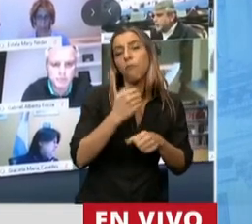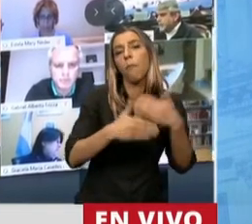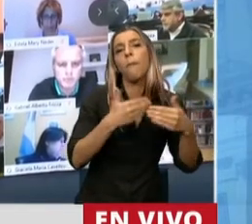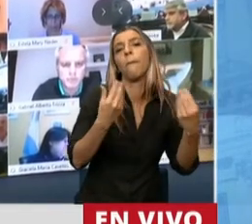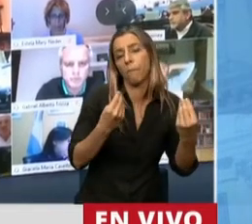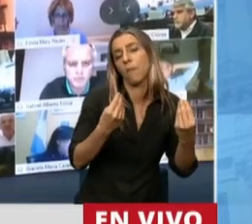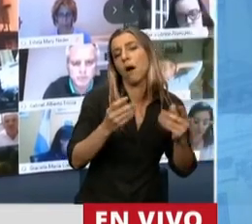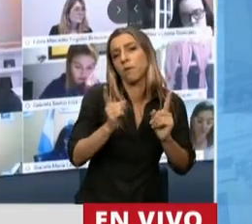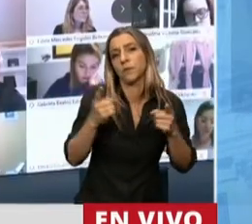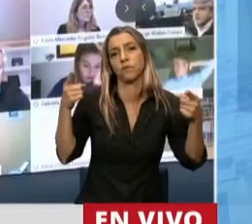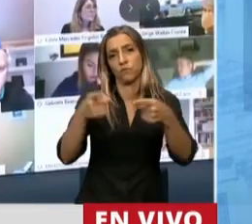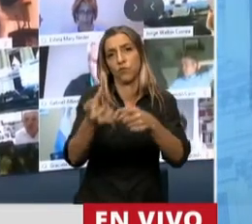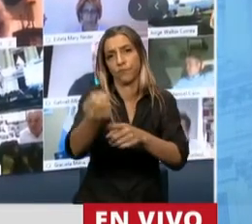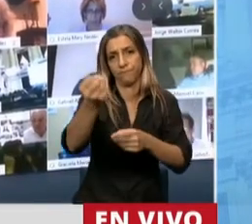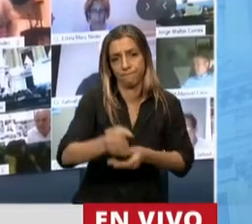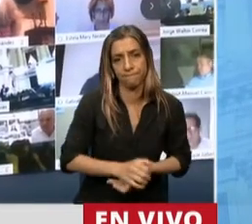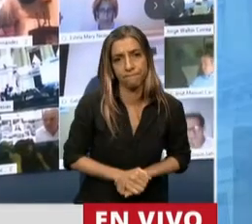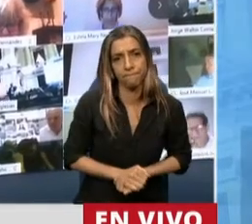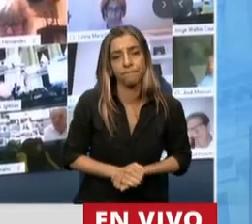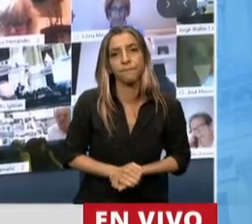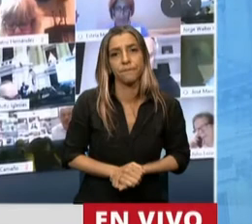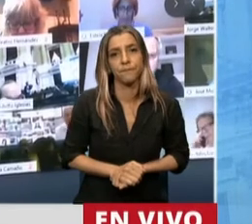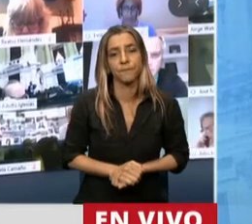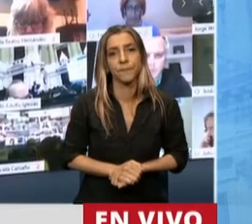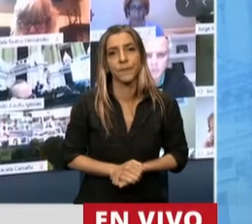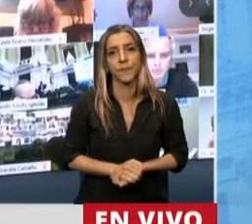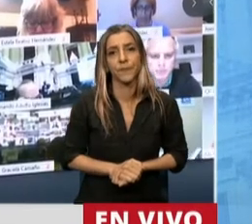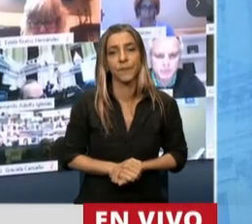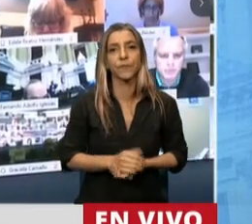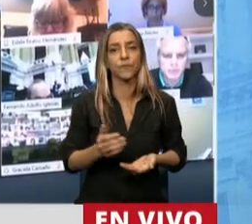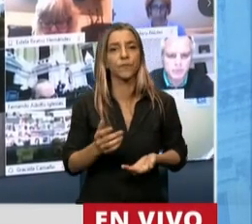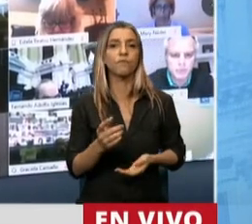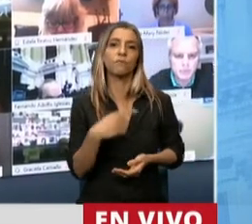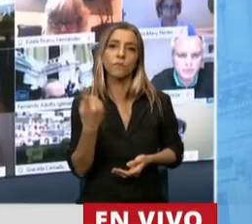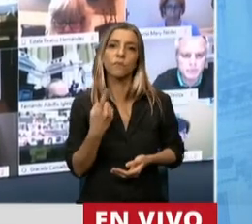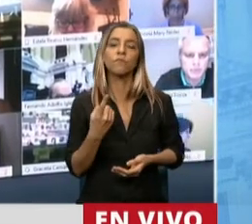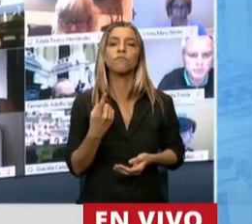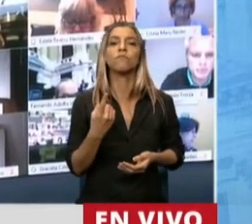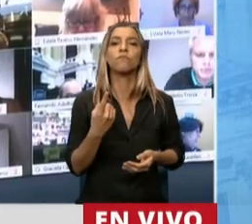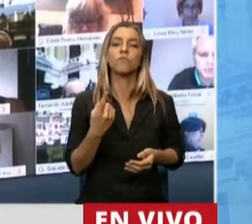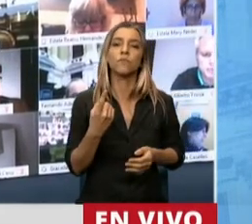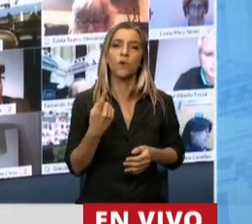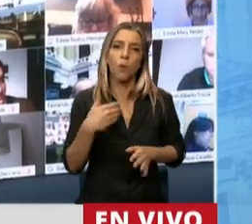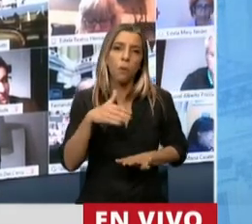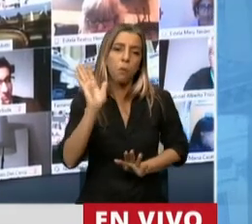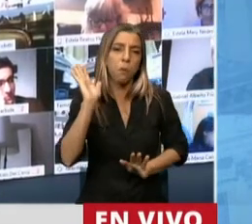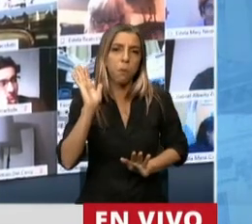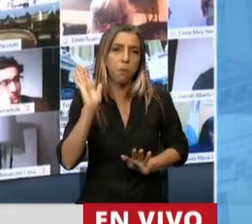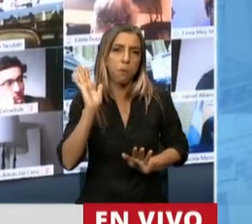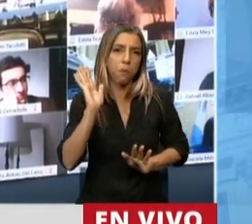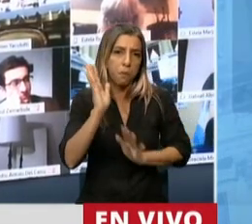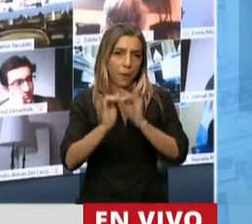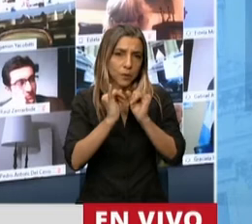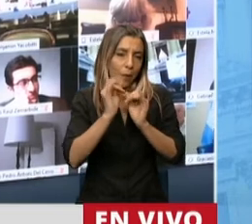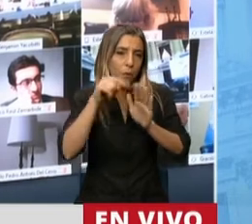venido pregonando. Y antes de profundizar respecto a esta cuestión específica,